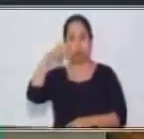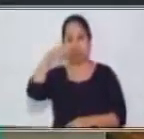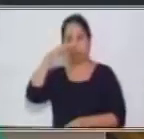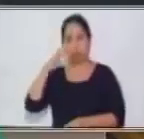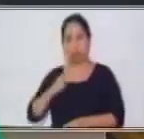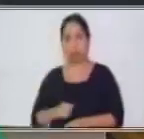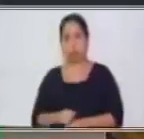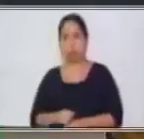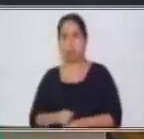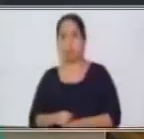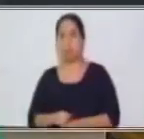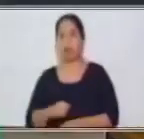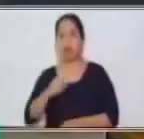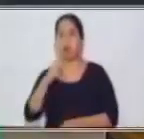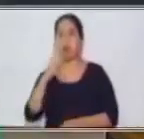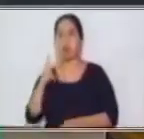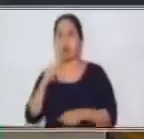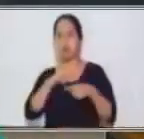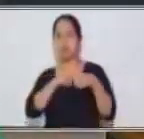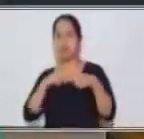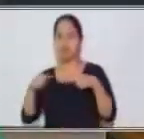a y dividido x.